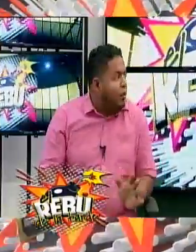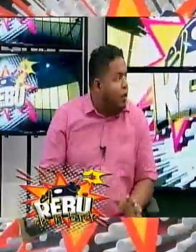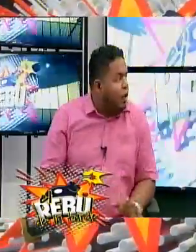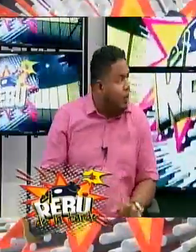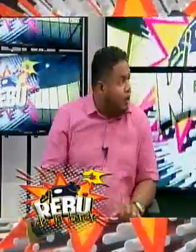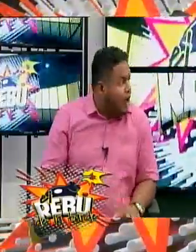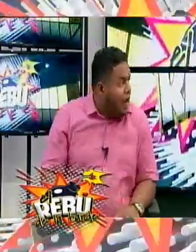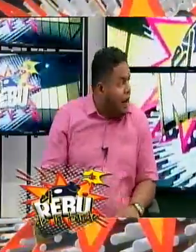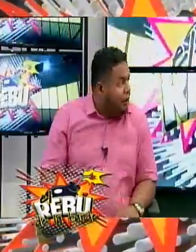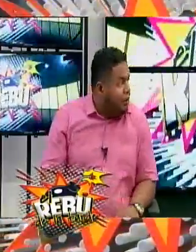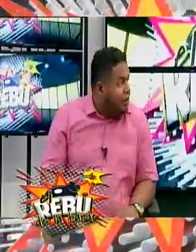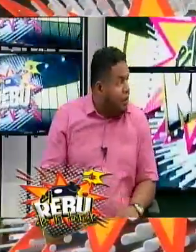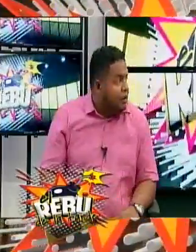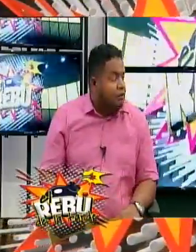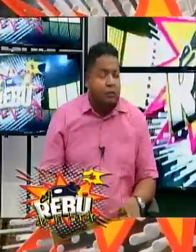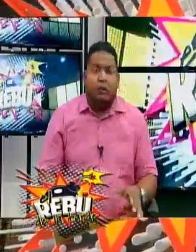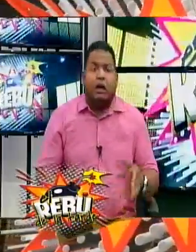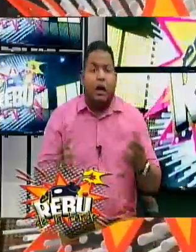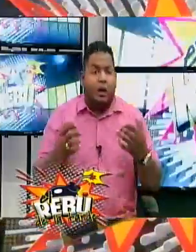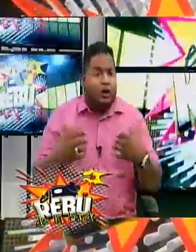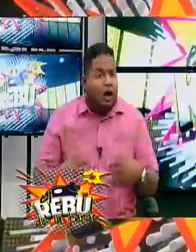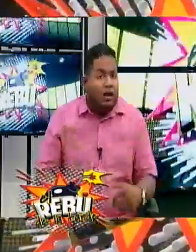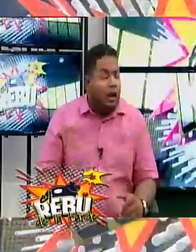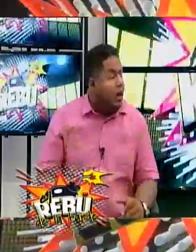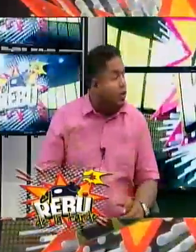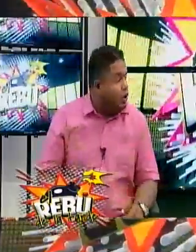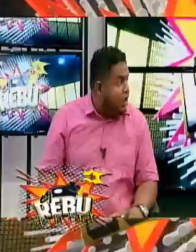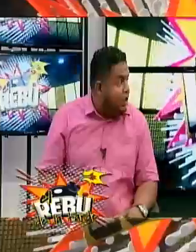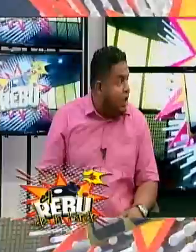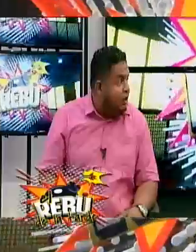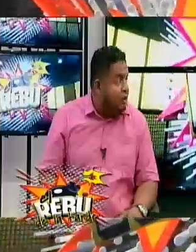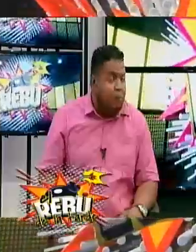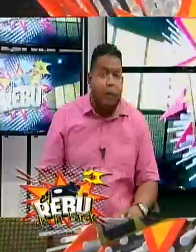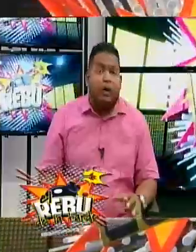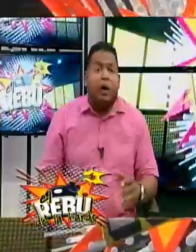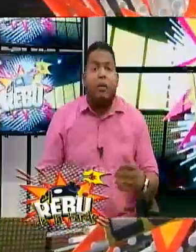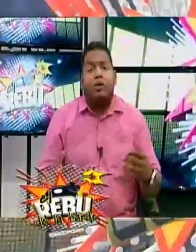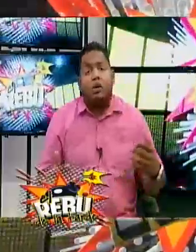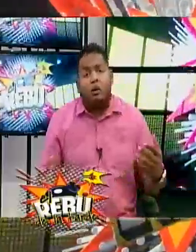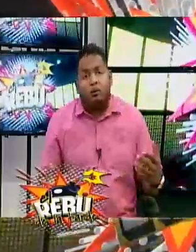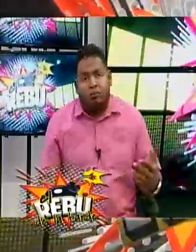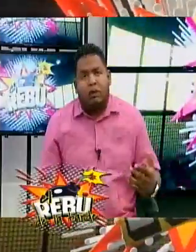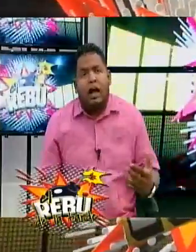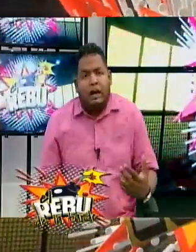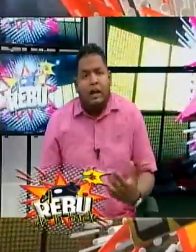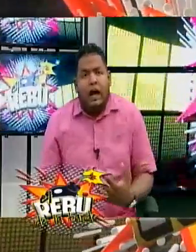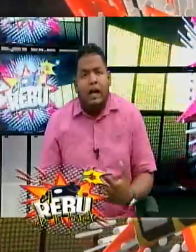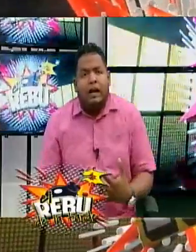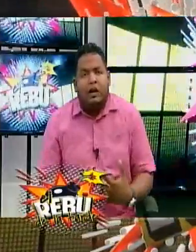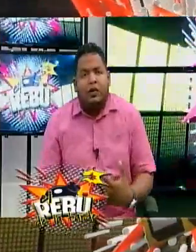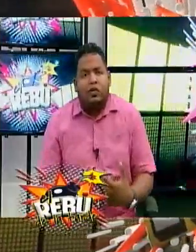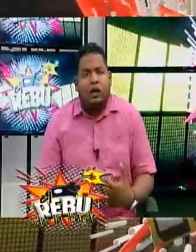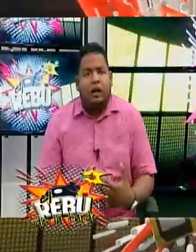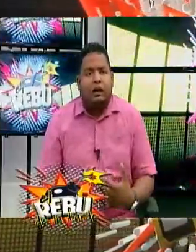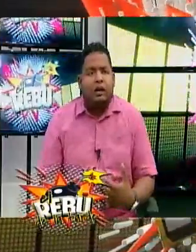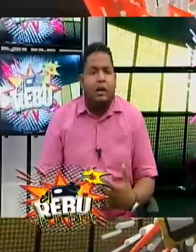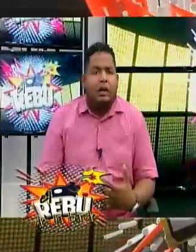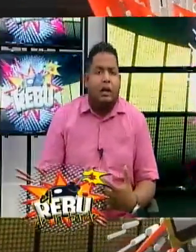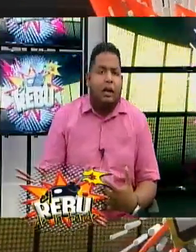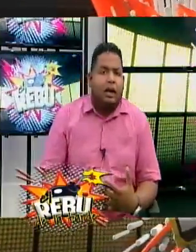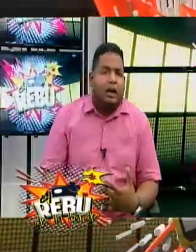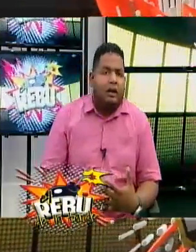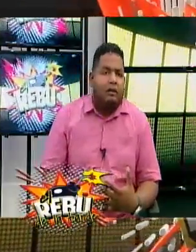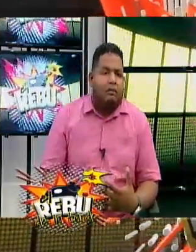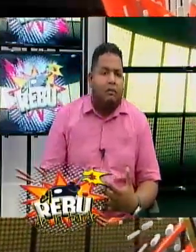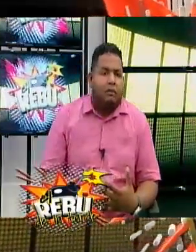en República Dominicana, tenerlo a esa gente en la costilla, pero hemos hecho, hay que reconocer